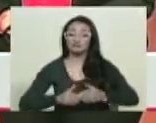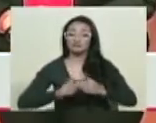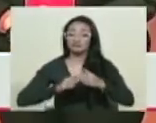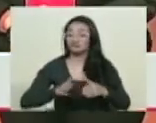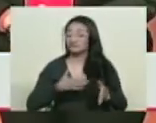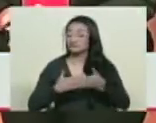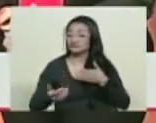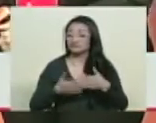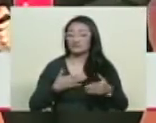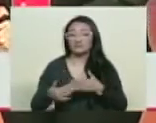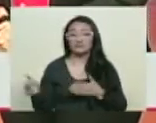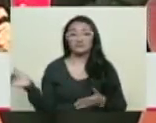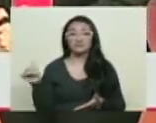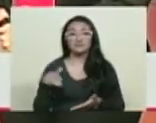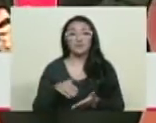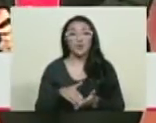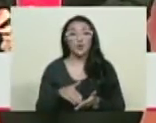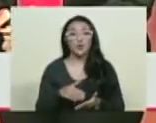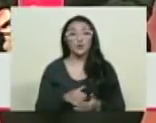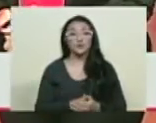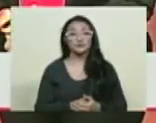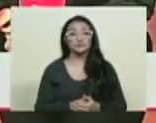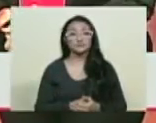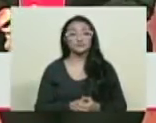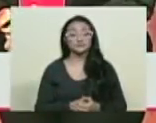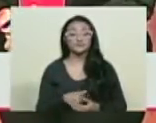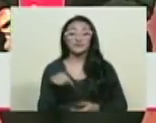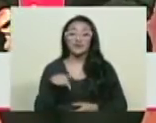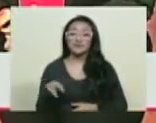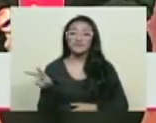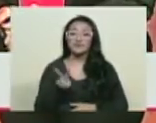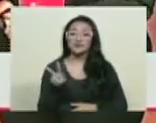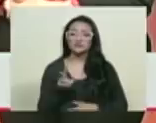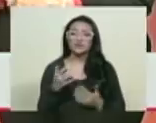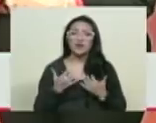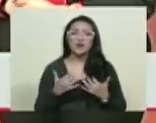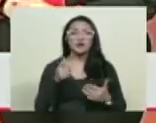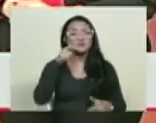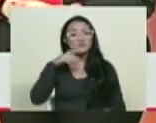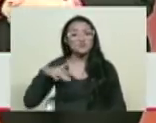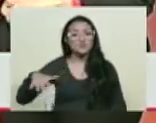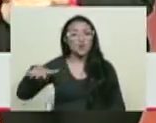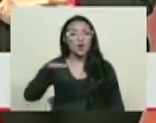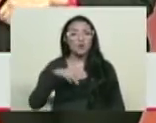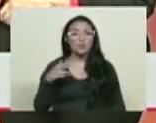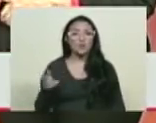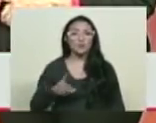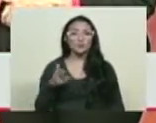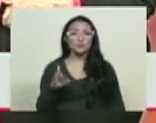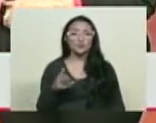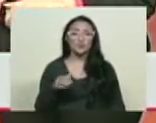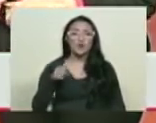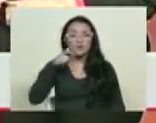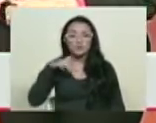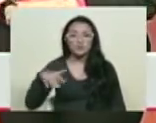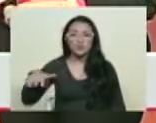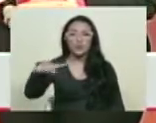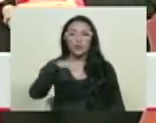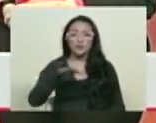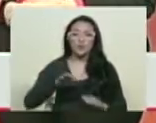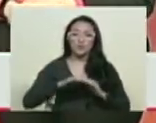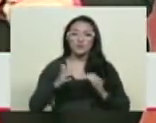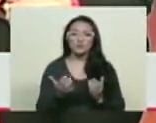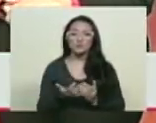pero en venezuela' debes saber nuestro hermano pueblo de honduras y deben saber nuestros hermanos pueblos del mundo hay un